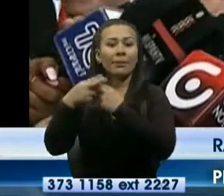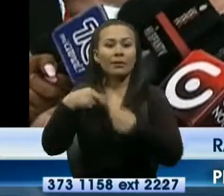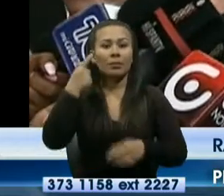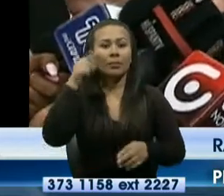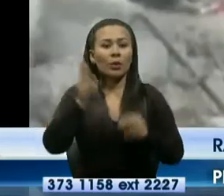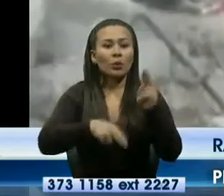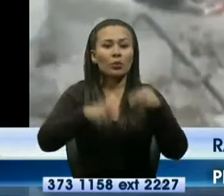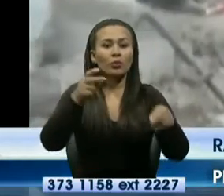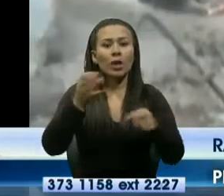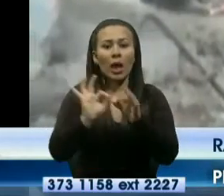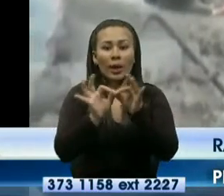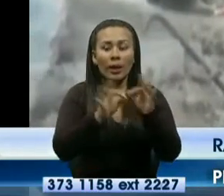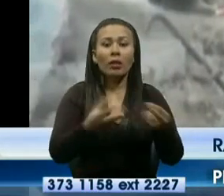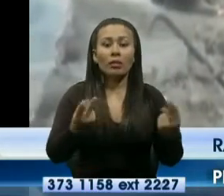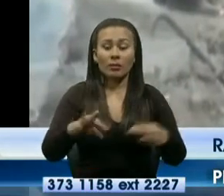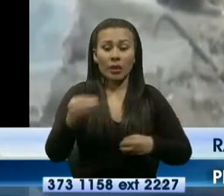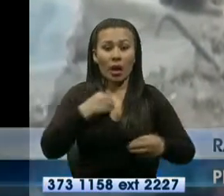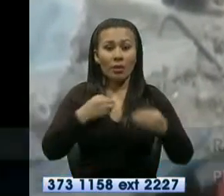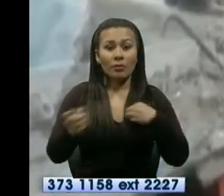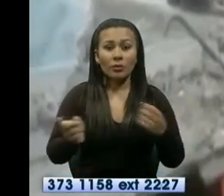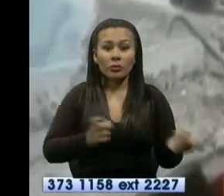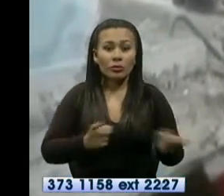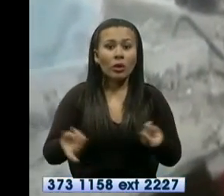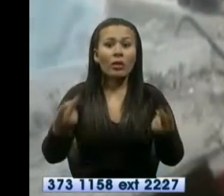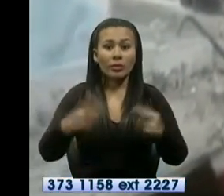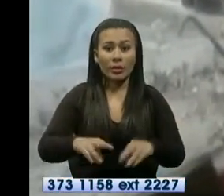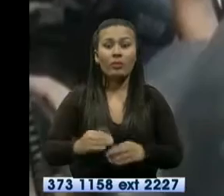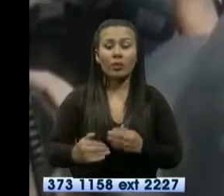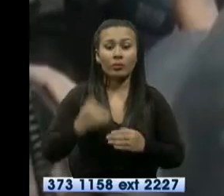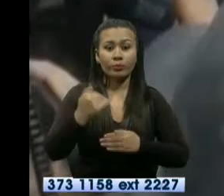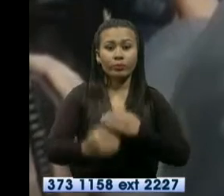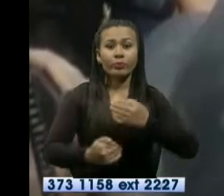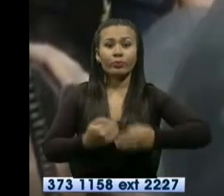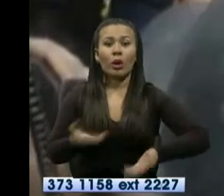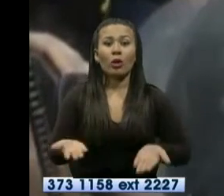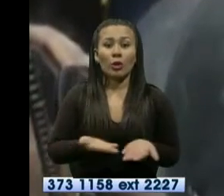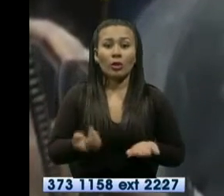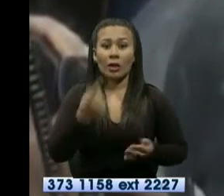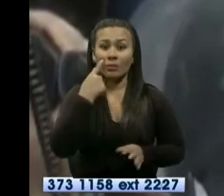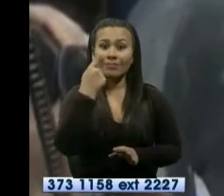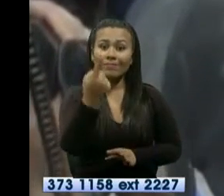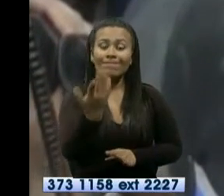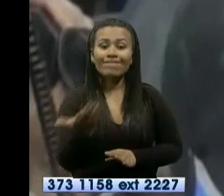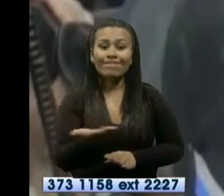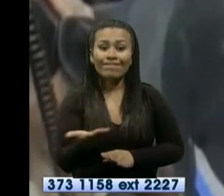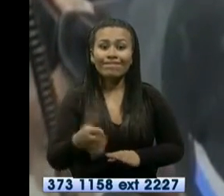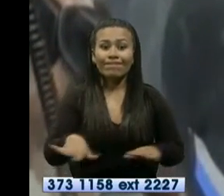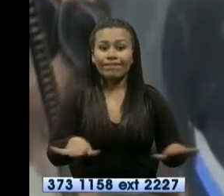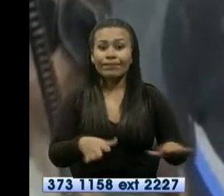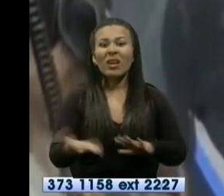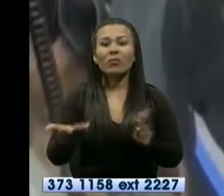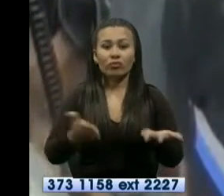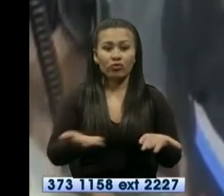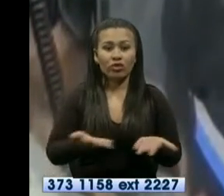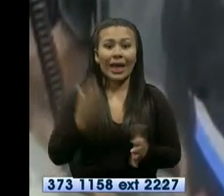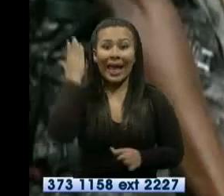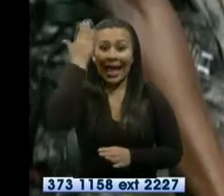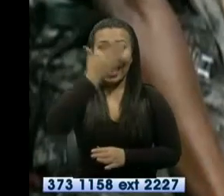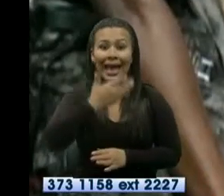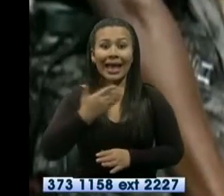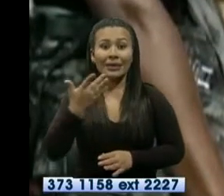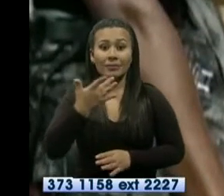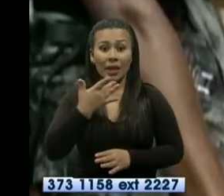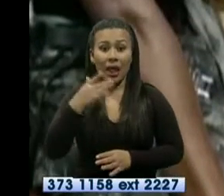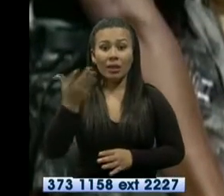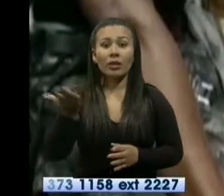nuevas líneas de crédito. Cabe señalar que el servicio de energía eléctrica se encuentra habilitado en un 90% de las provincias de Manabí y Esmeraldas. En la zona cero se